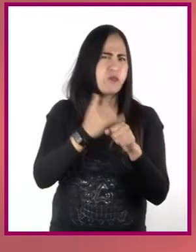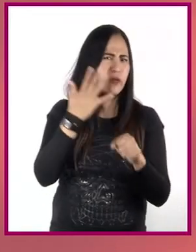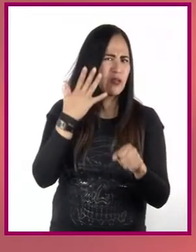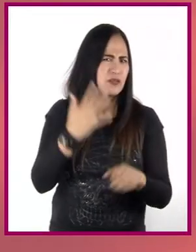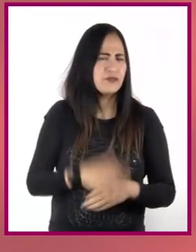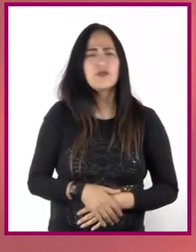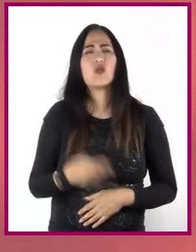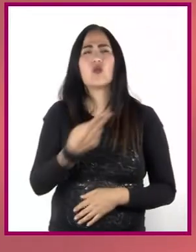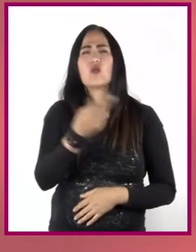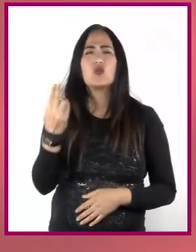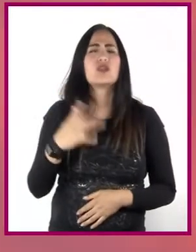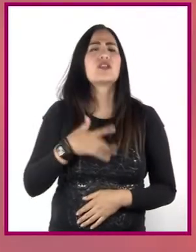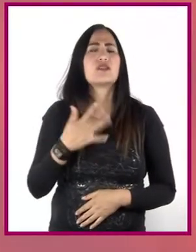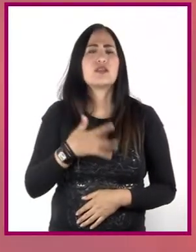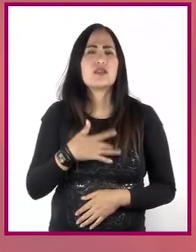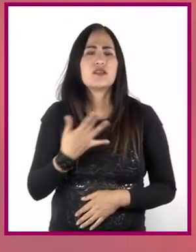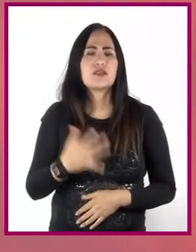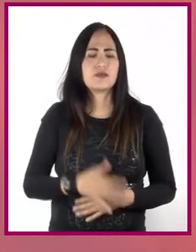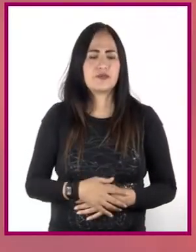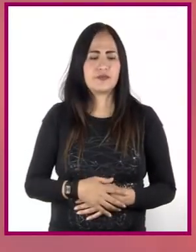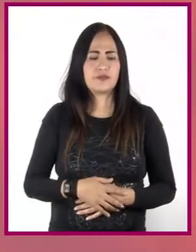¿Qué piensan ustedes?